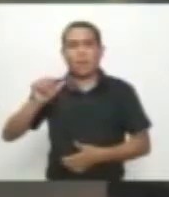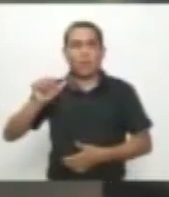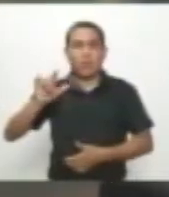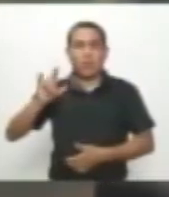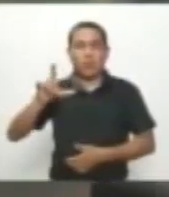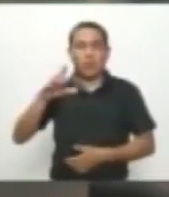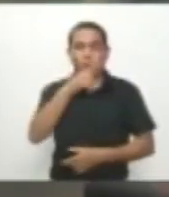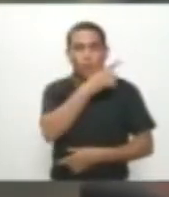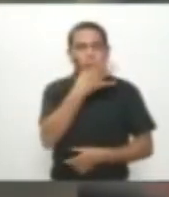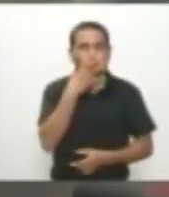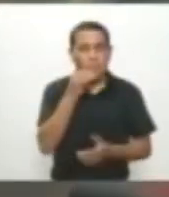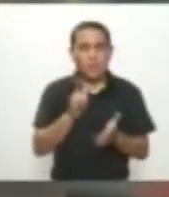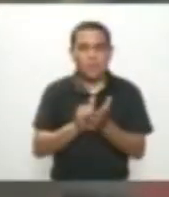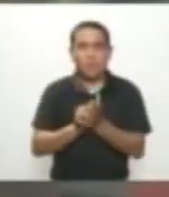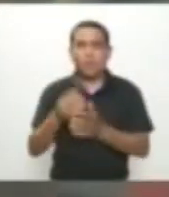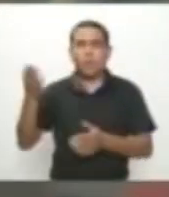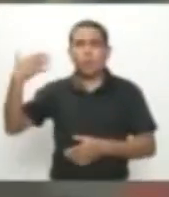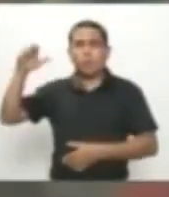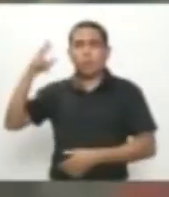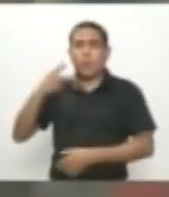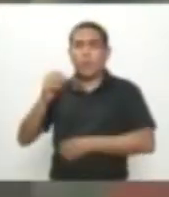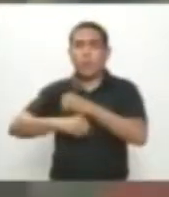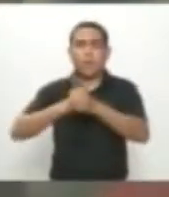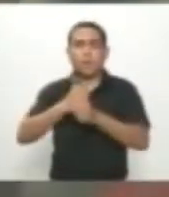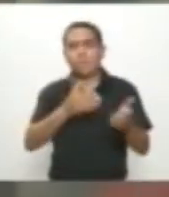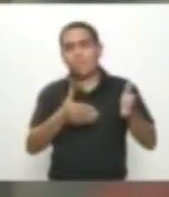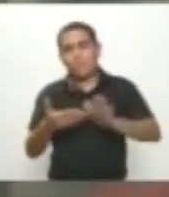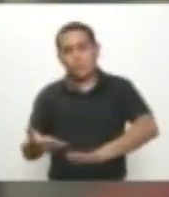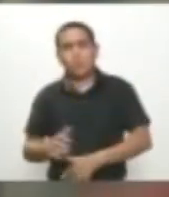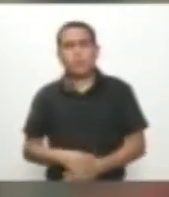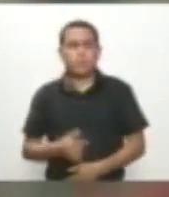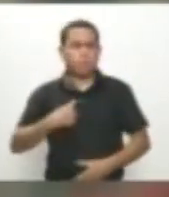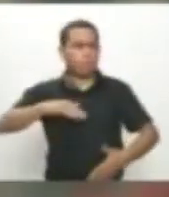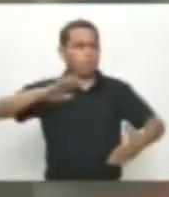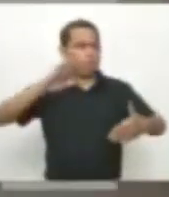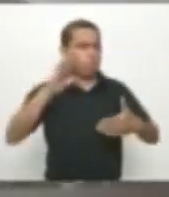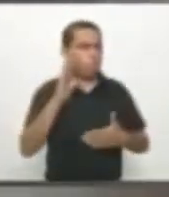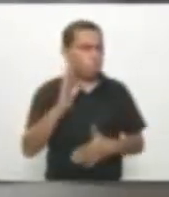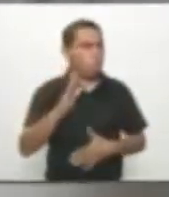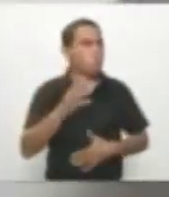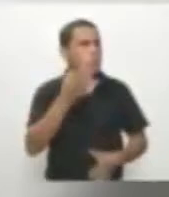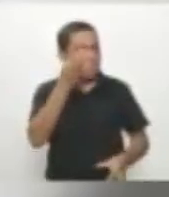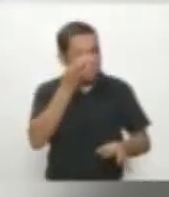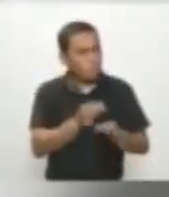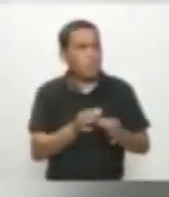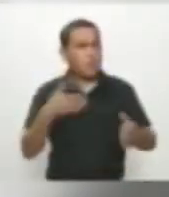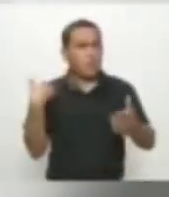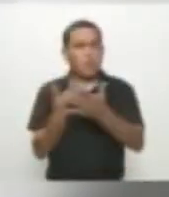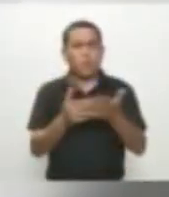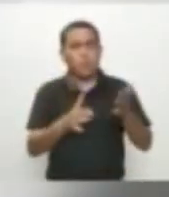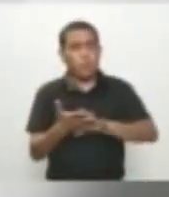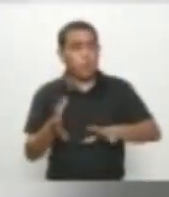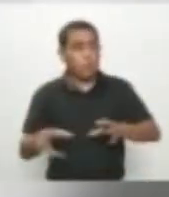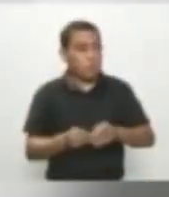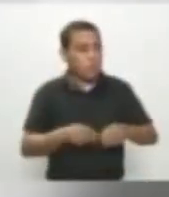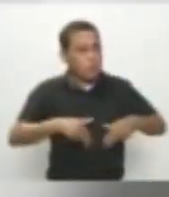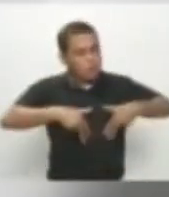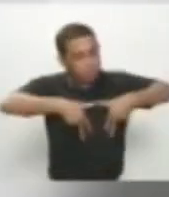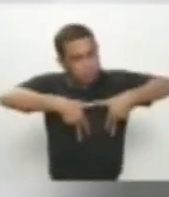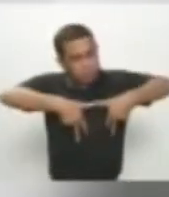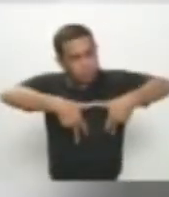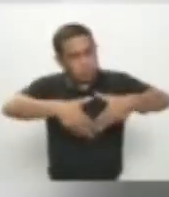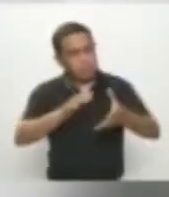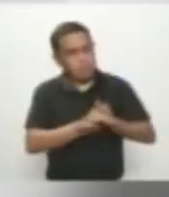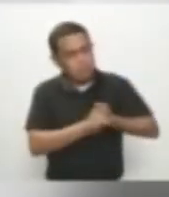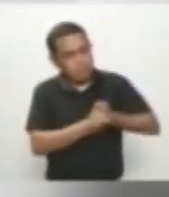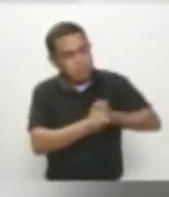Hattín. Prometo no amarte eternamente ni serte fiel hasta la muerte. ni caminar tomados de la mano, ni colmarte de